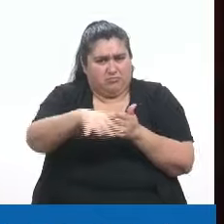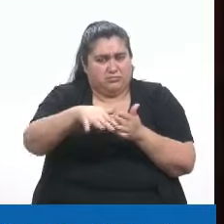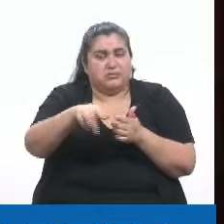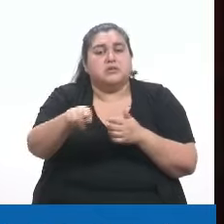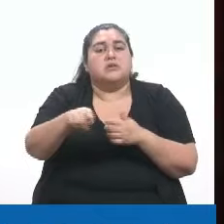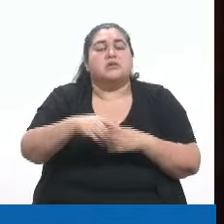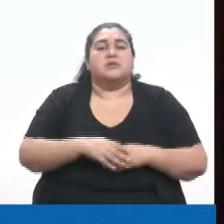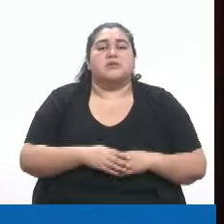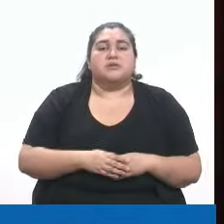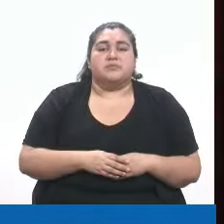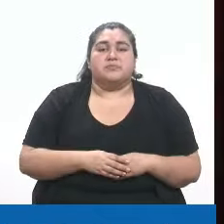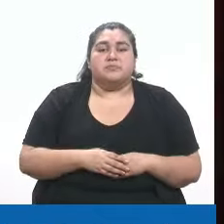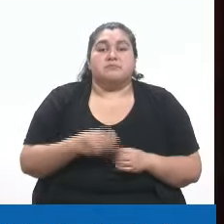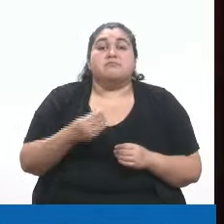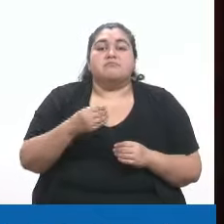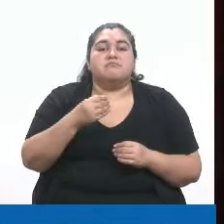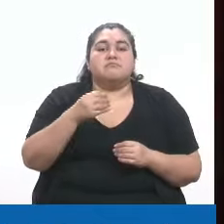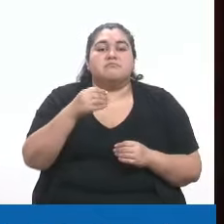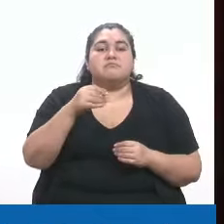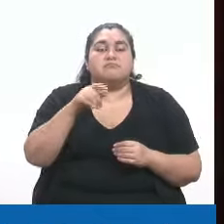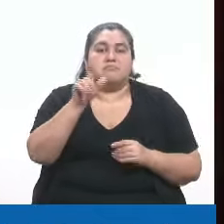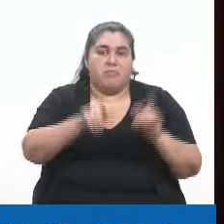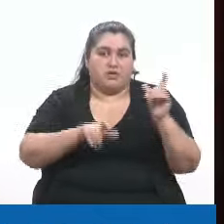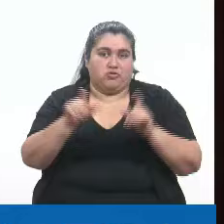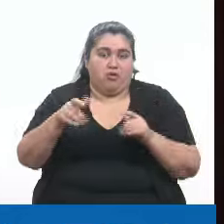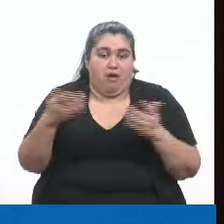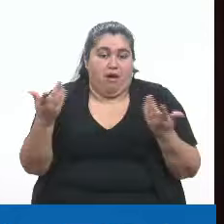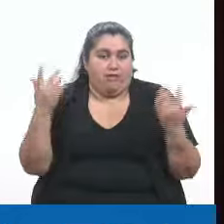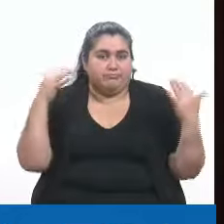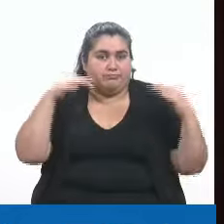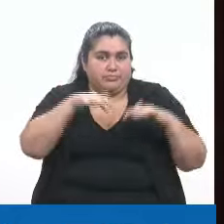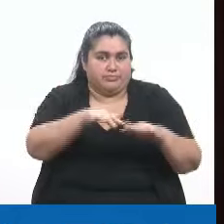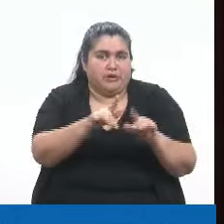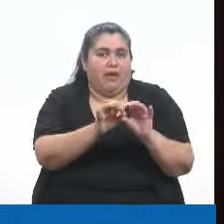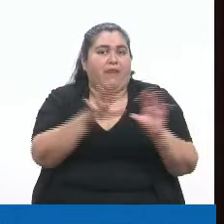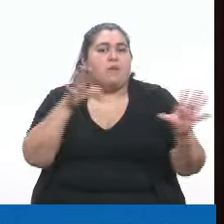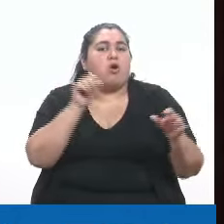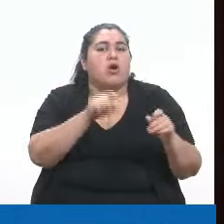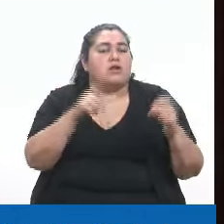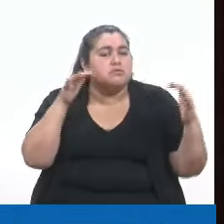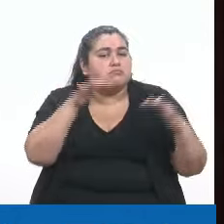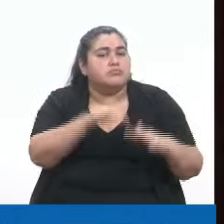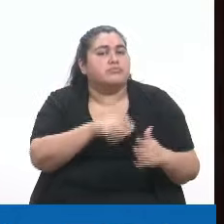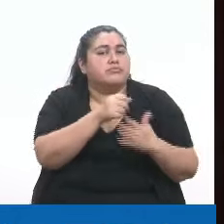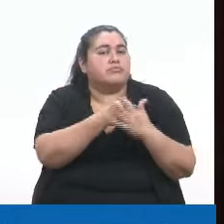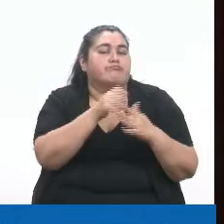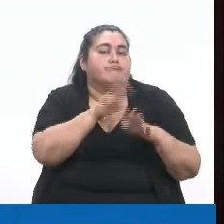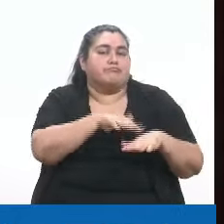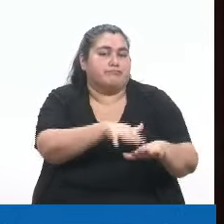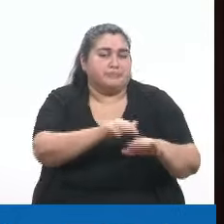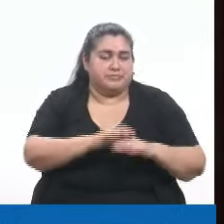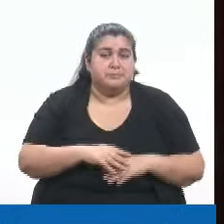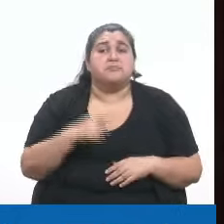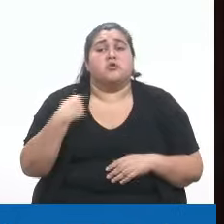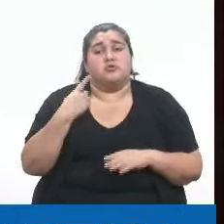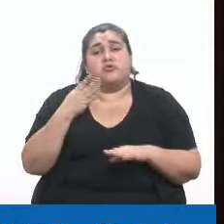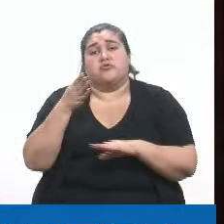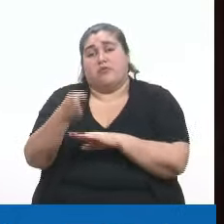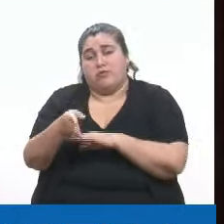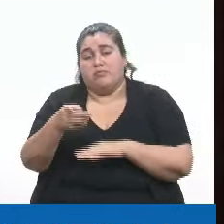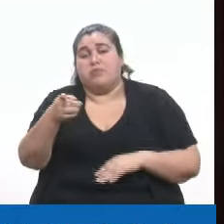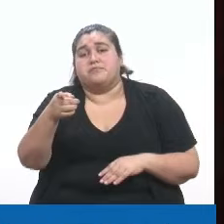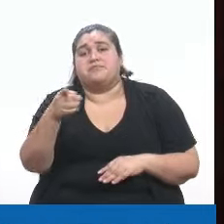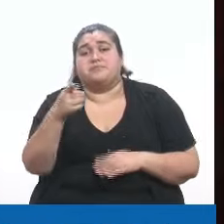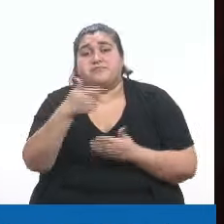los argentinos y argentinos que democráticamente se estaban manifestando en ese momento nos acercamos al señor